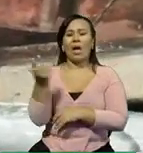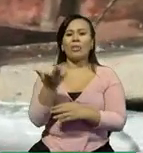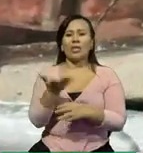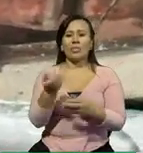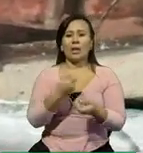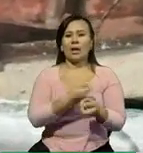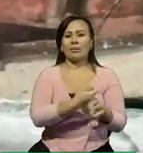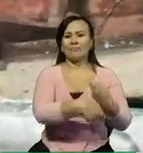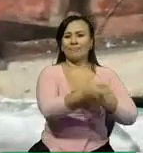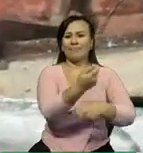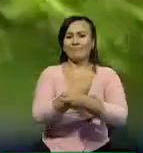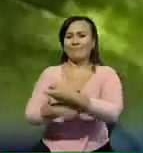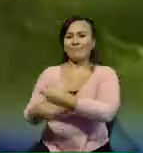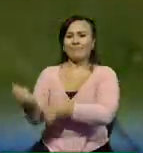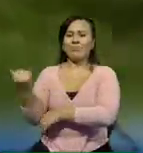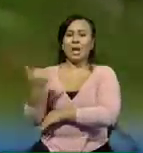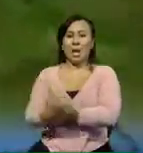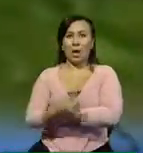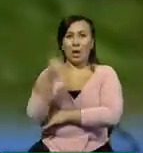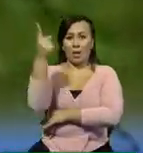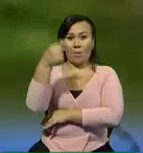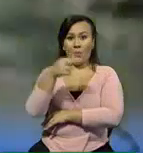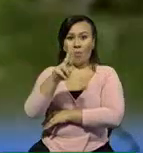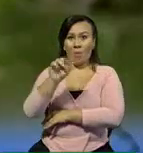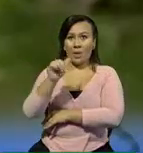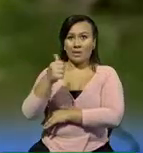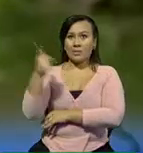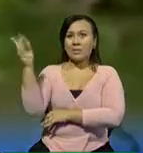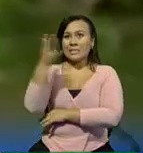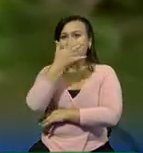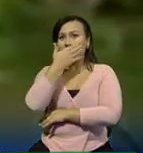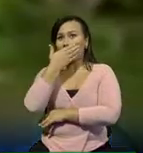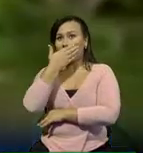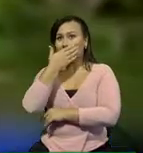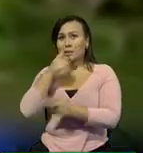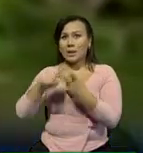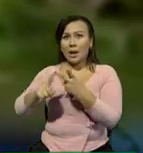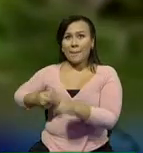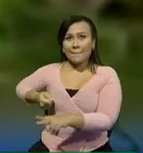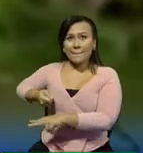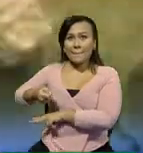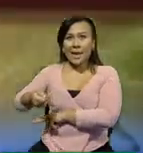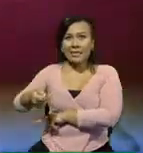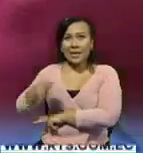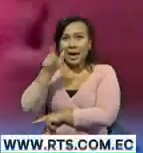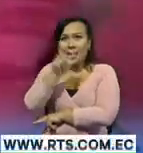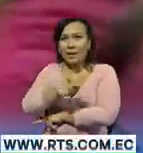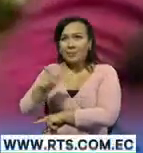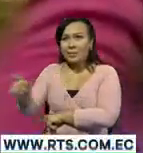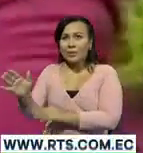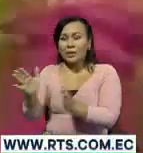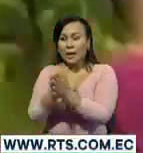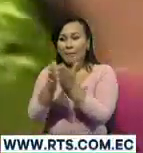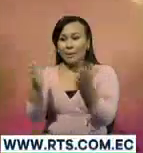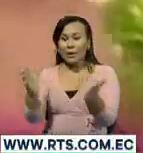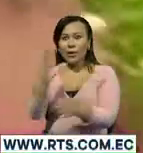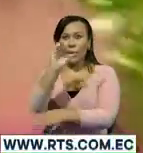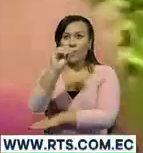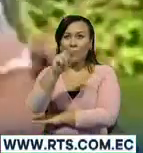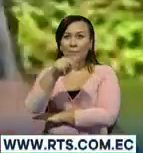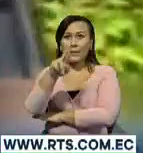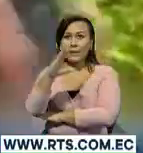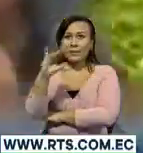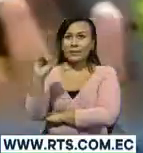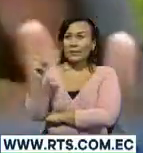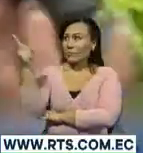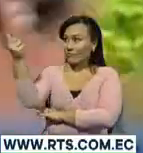disidencia Oliver Sinisterra. A Guacho se le atribuye el secuestro y posterior asesinato del equipo de prensa del diario El Comercio. Con